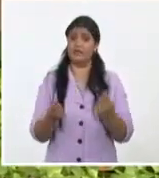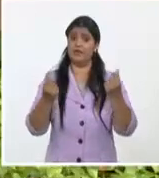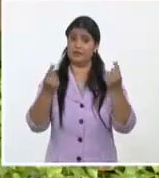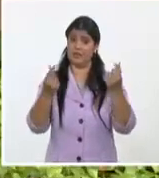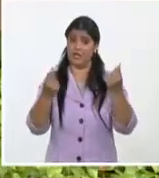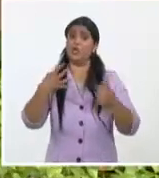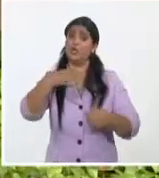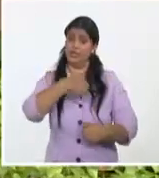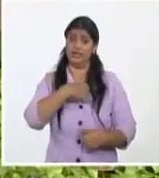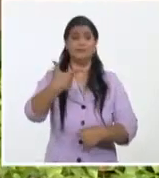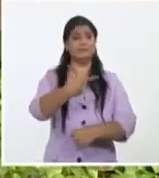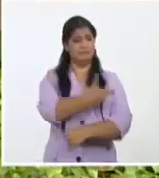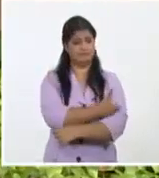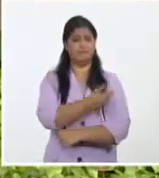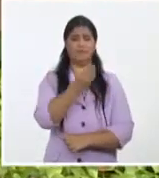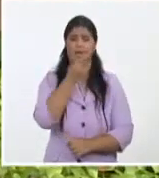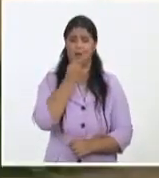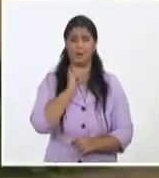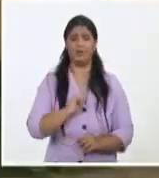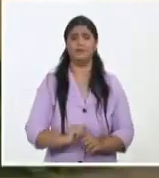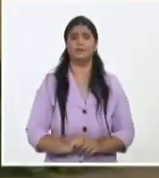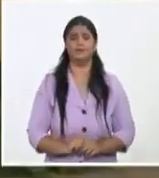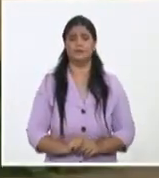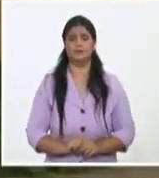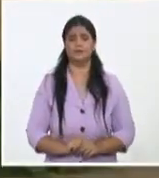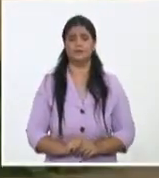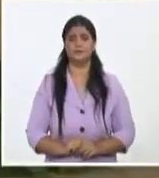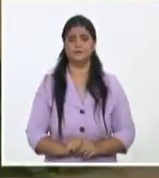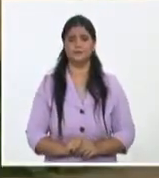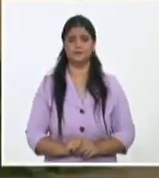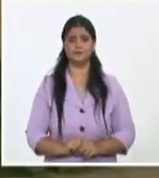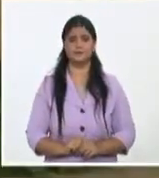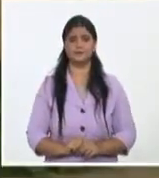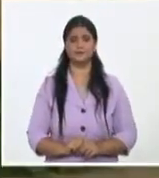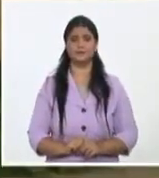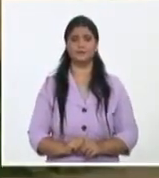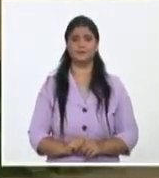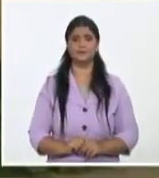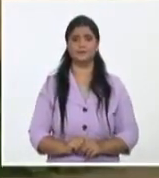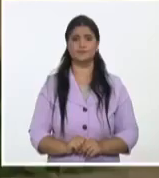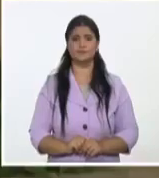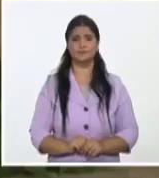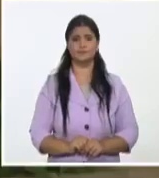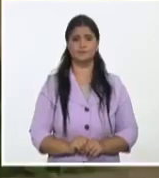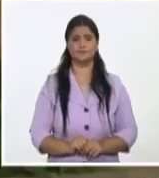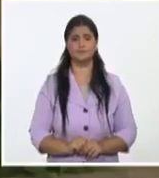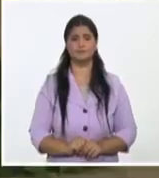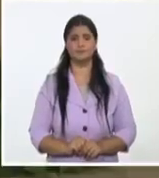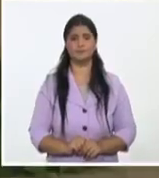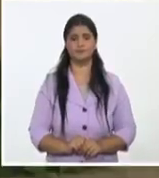que intentan desacreditar la apuesta de Cuba. Maricela Recasens, Sistema Informativo de la Televisión Cubana.